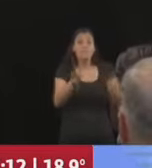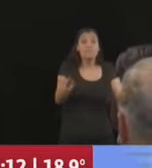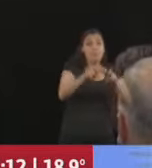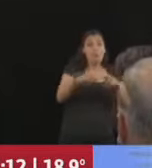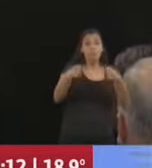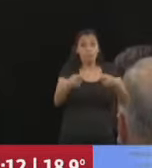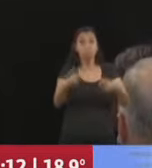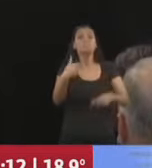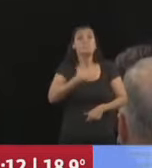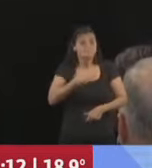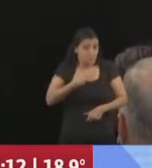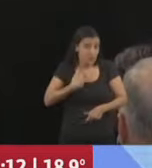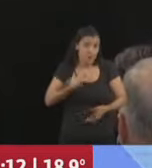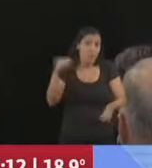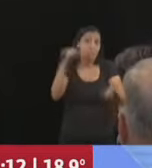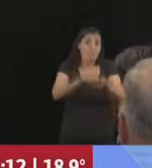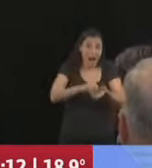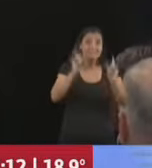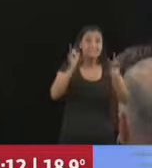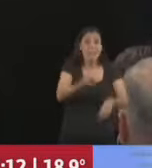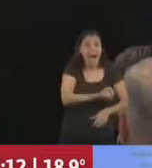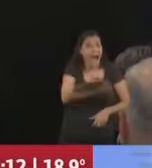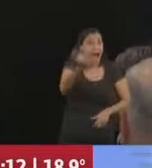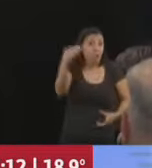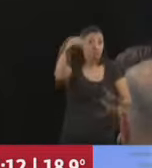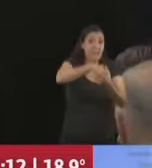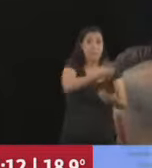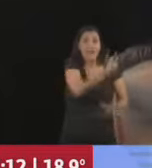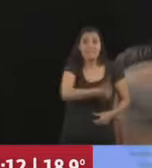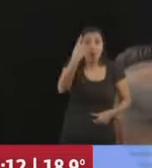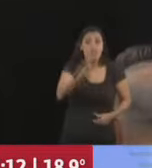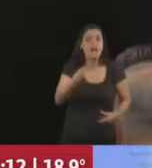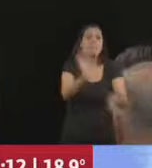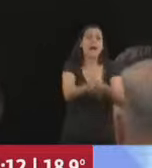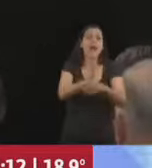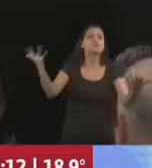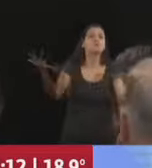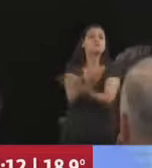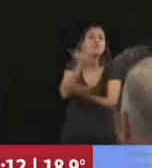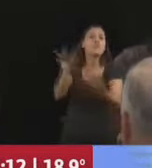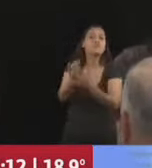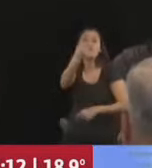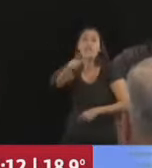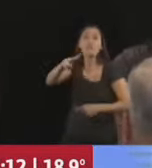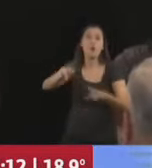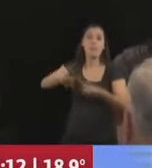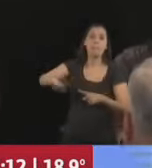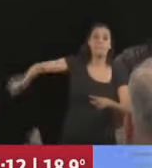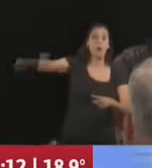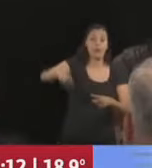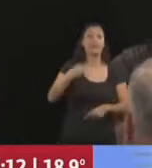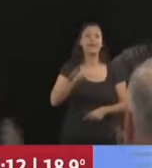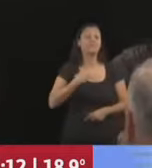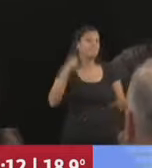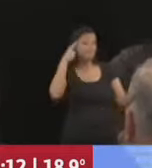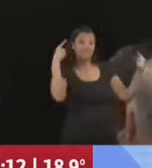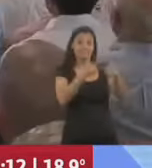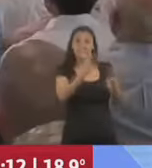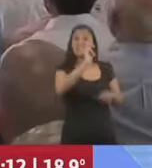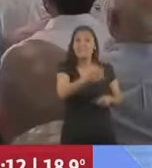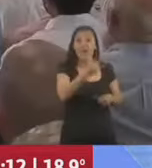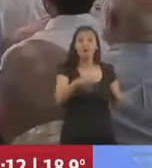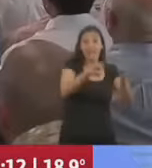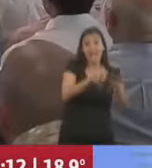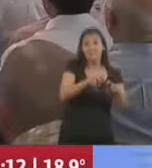99,5% menos que los meses del año pasado. Con lo cual a nosotros más ajustados no nos pueden tener. Y